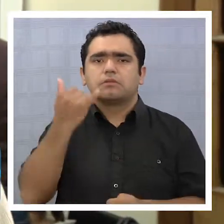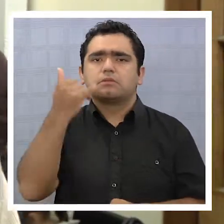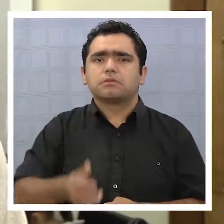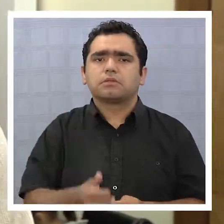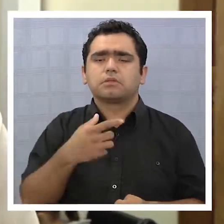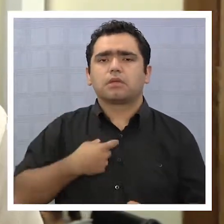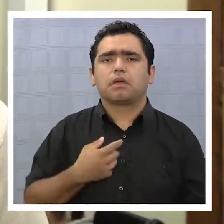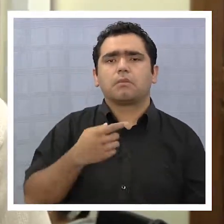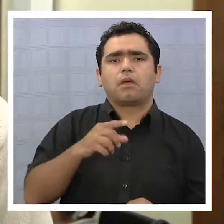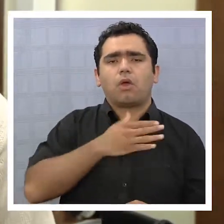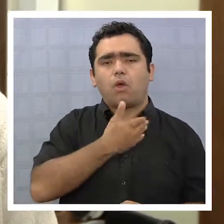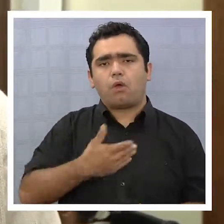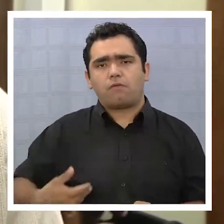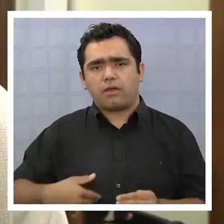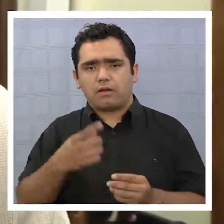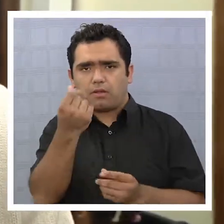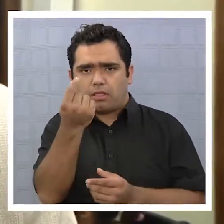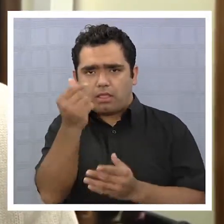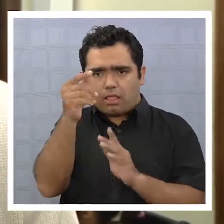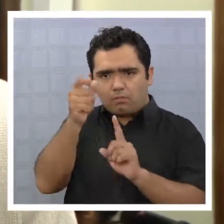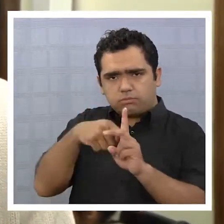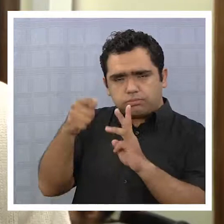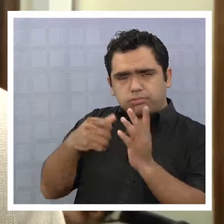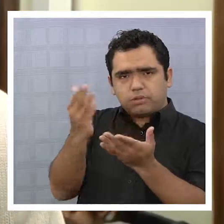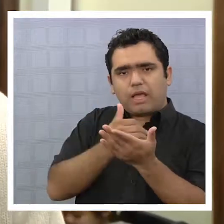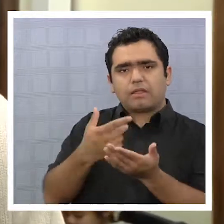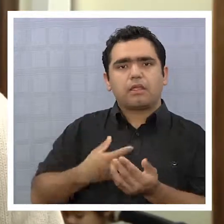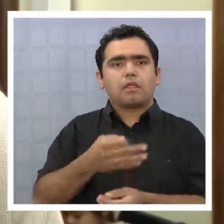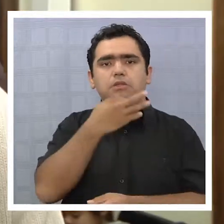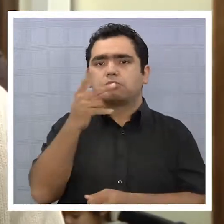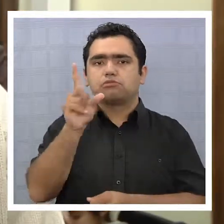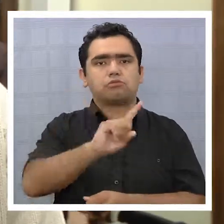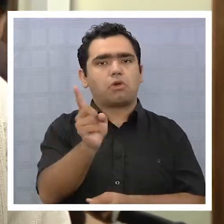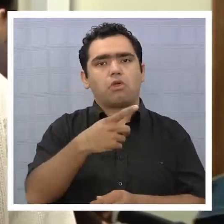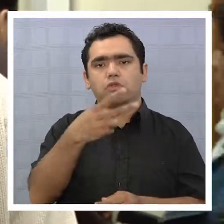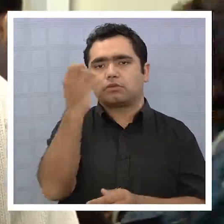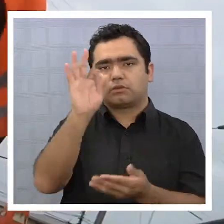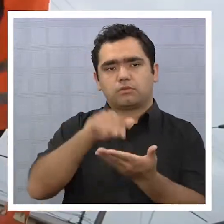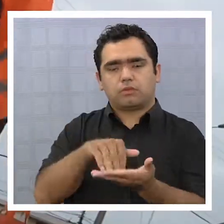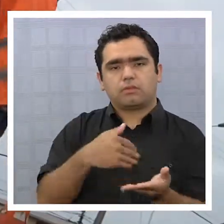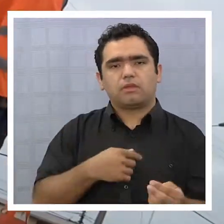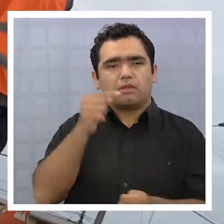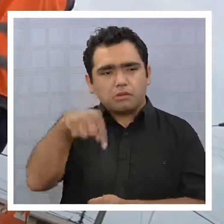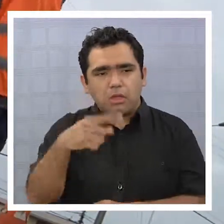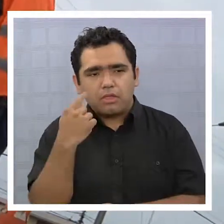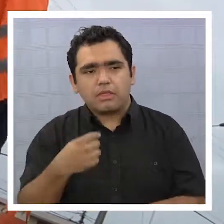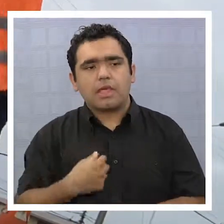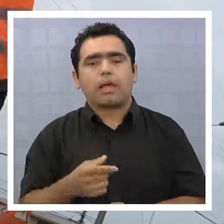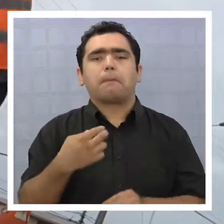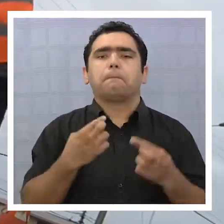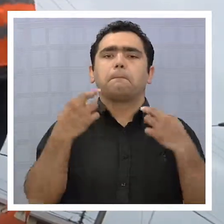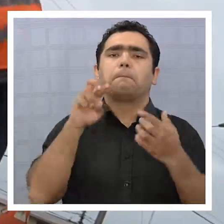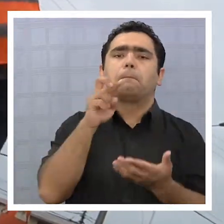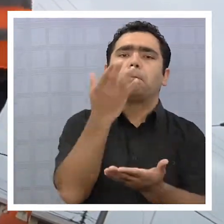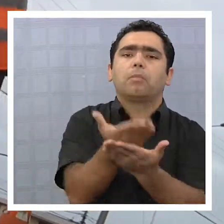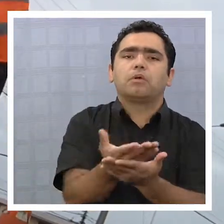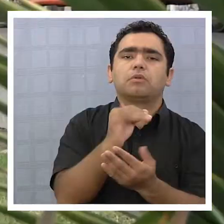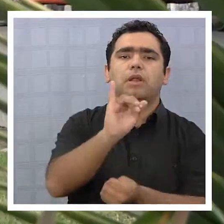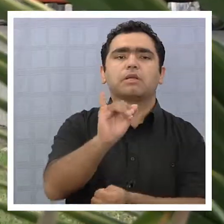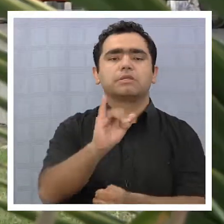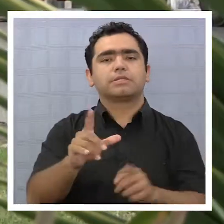se pronunció al respecto muy por el contrario nunca estuvo de acuerdo con los 250 mil pesos así que hoy día porque es candidata ella dice que si lo va a hacer